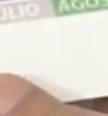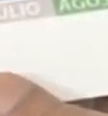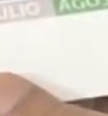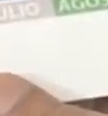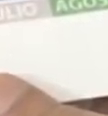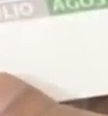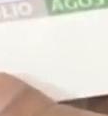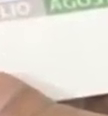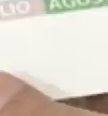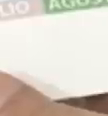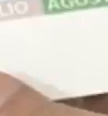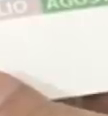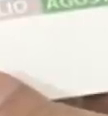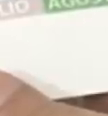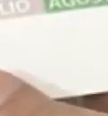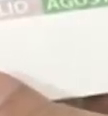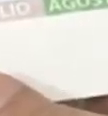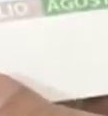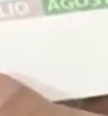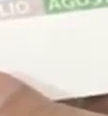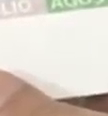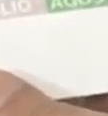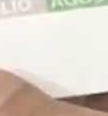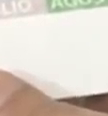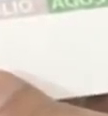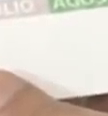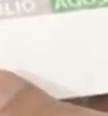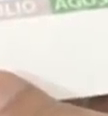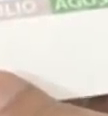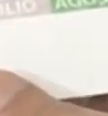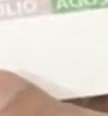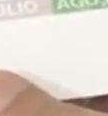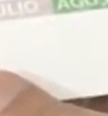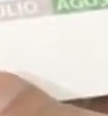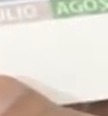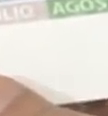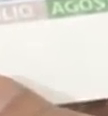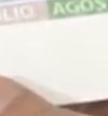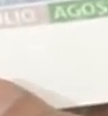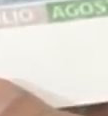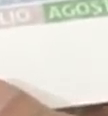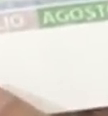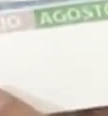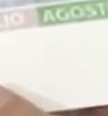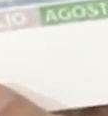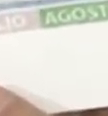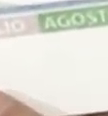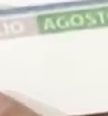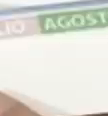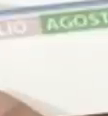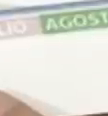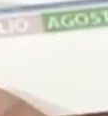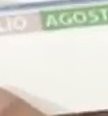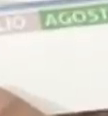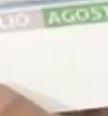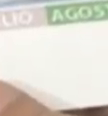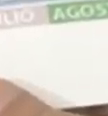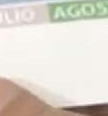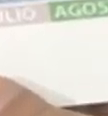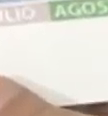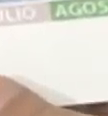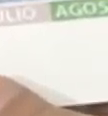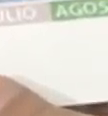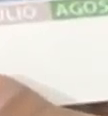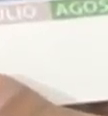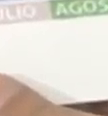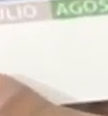pacientes en las unidades de cuidados intensivos y tendríamos una cifra, gracias a Dios por librarnos de esto,